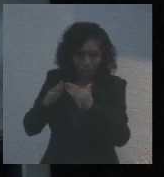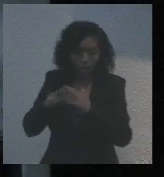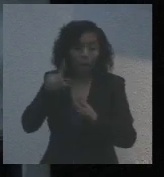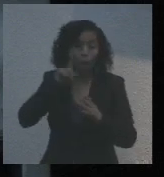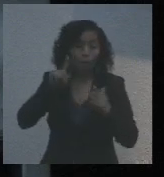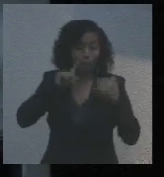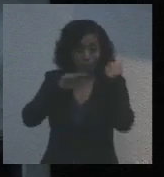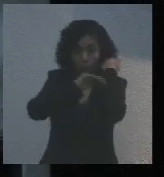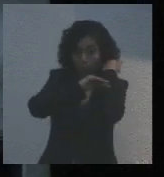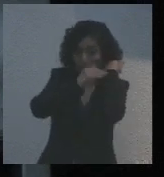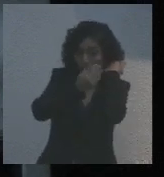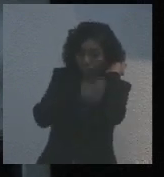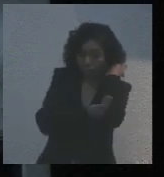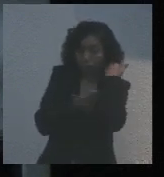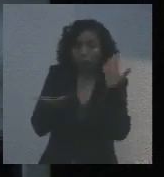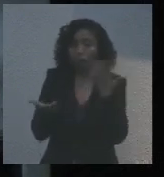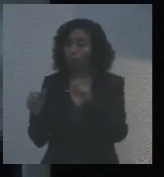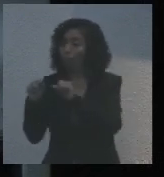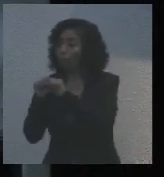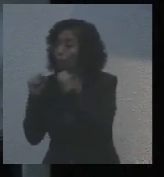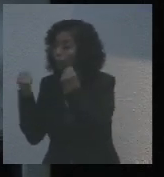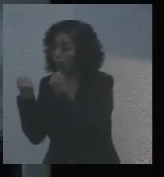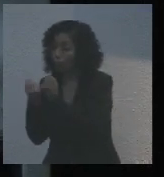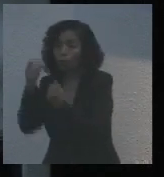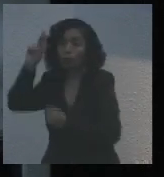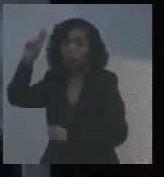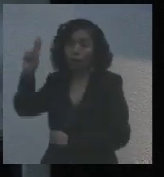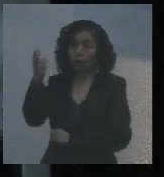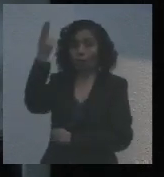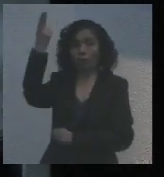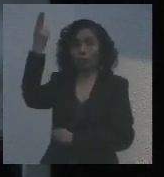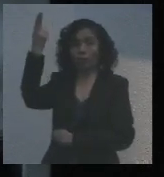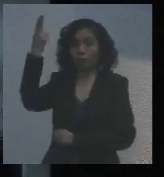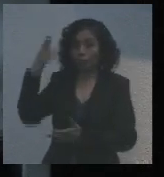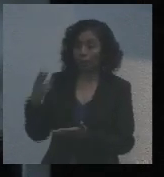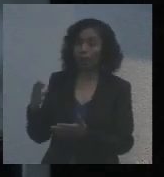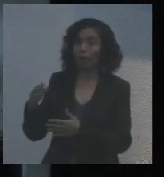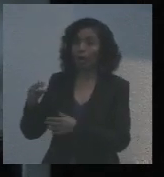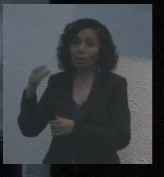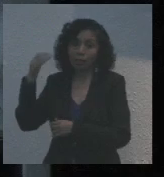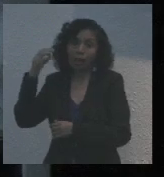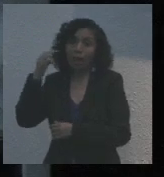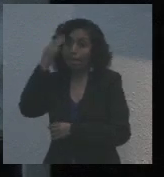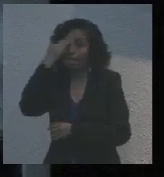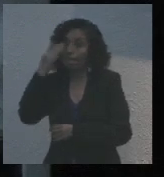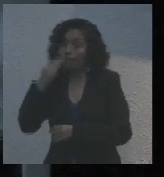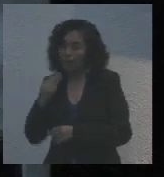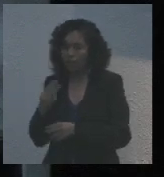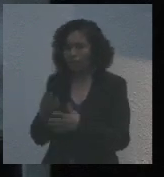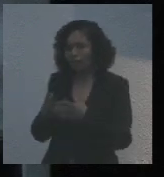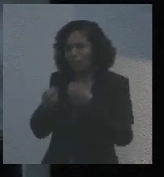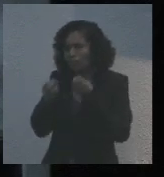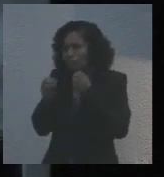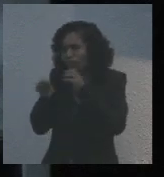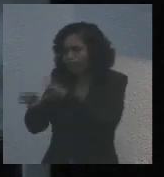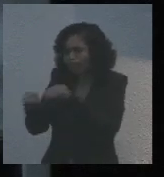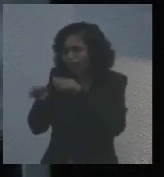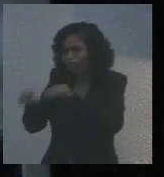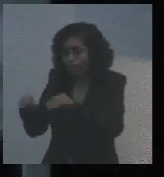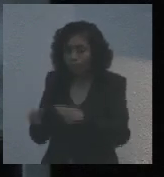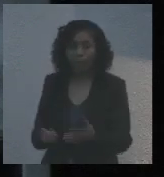embarazadas hasta las aulas de la universidad intercultural Maya ha contribuido a la salud